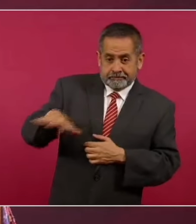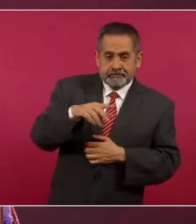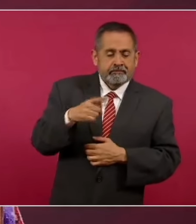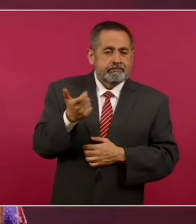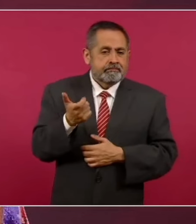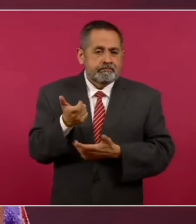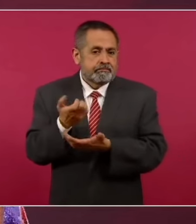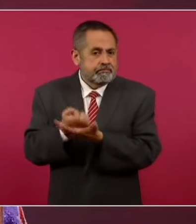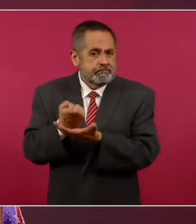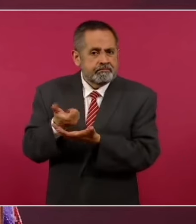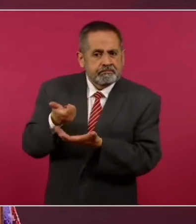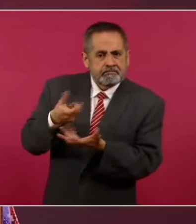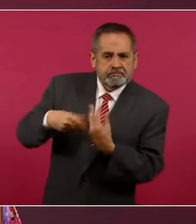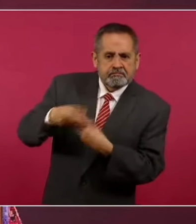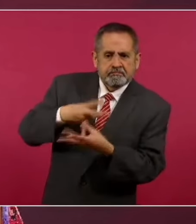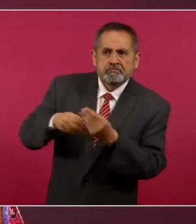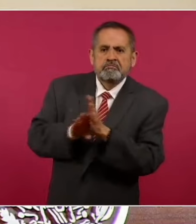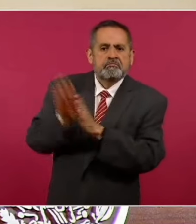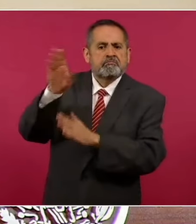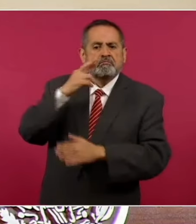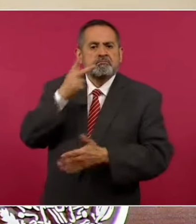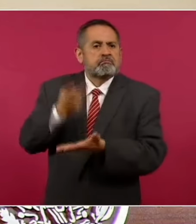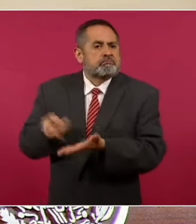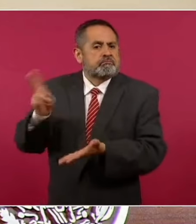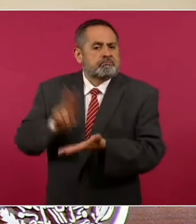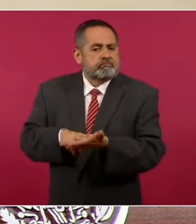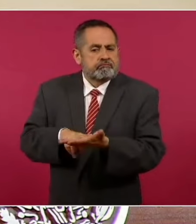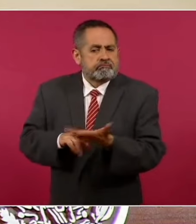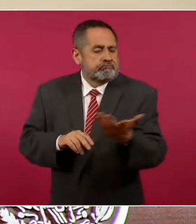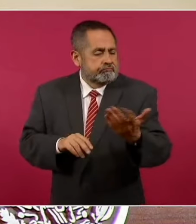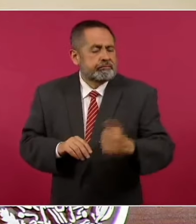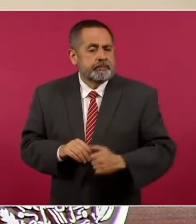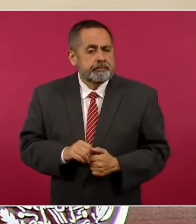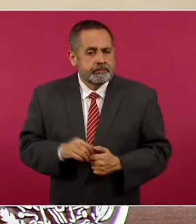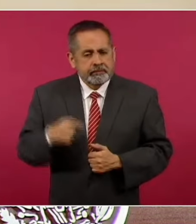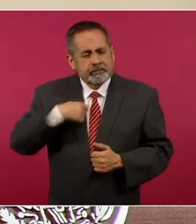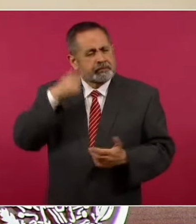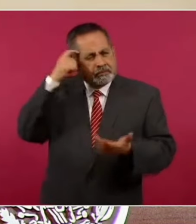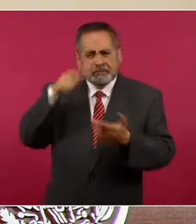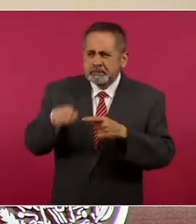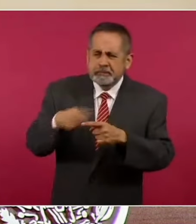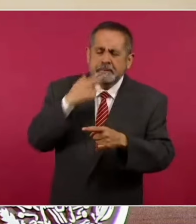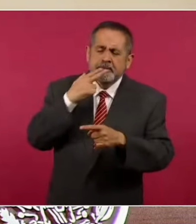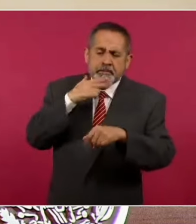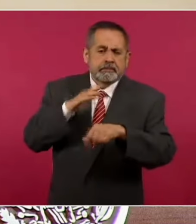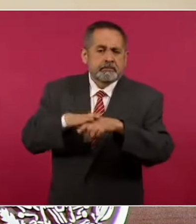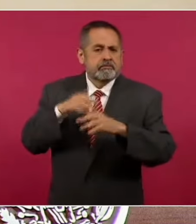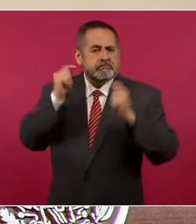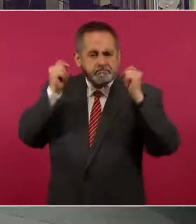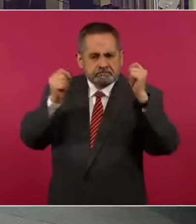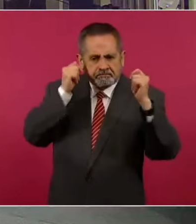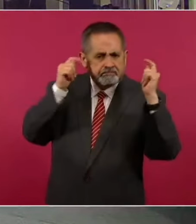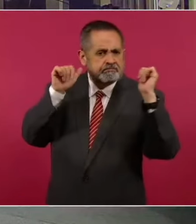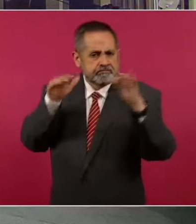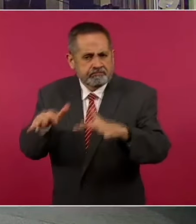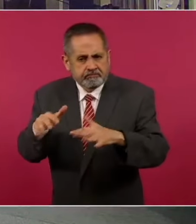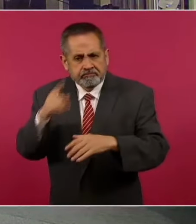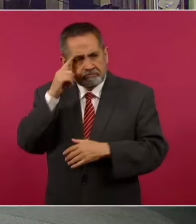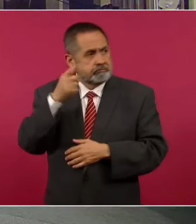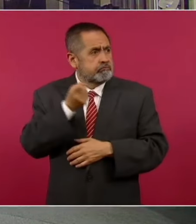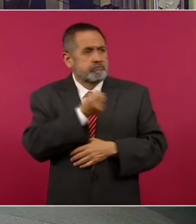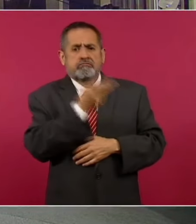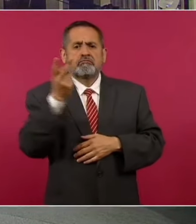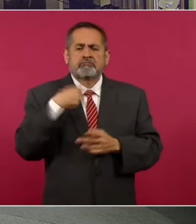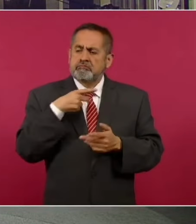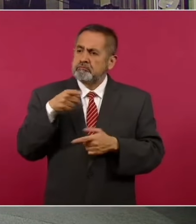regiones. Yo le creo que es también muchas cosas más. Es turismo, es poner al alcance de